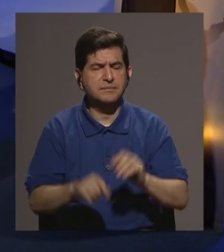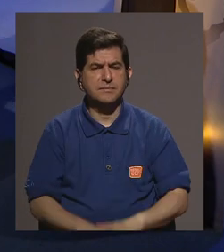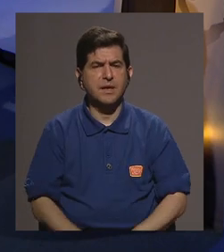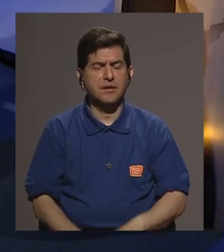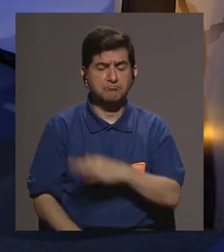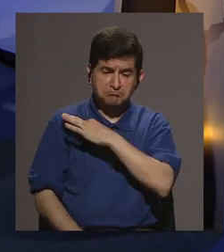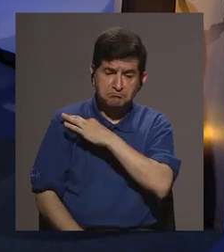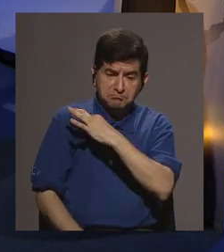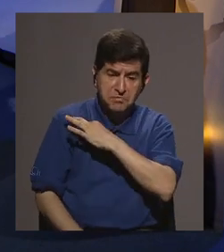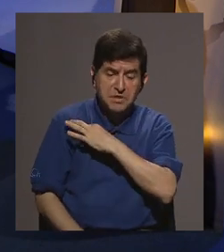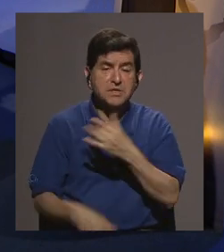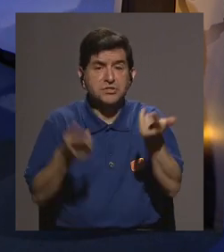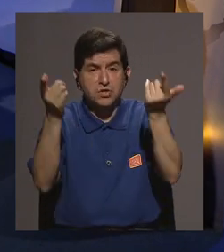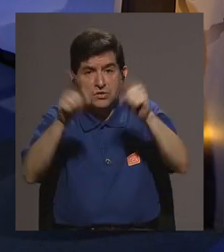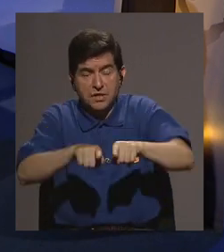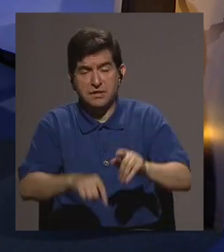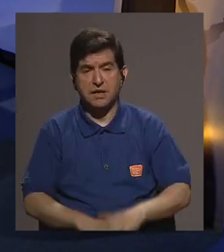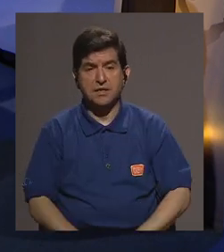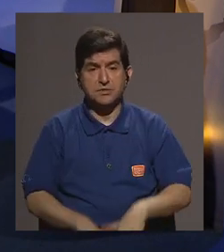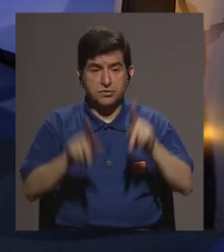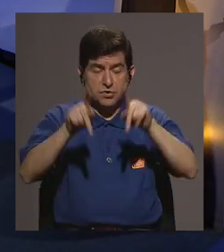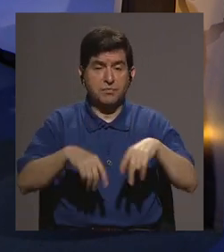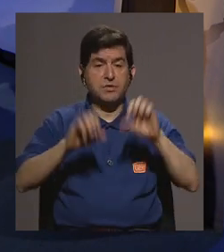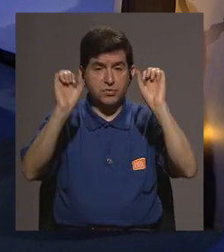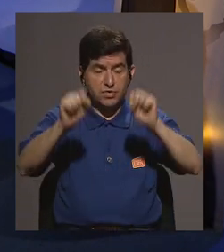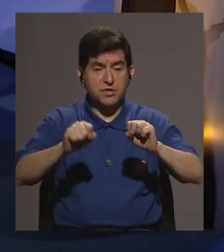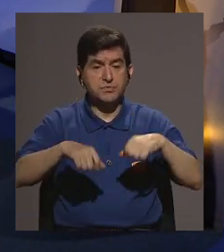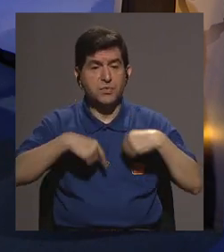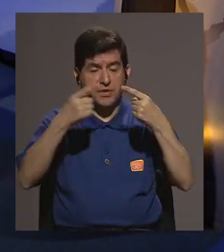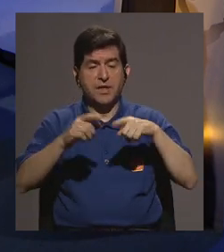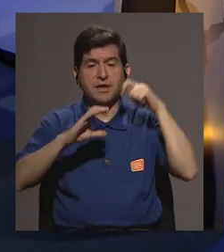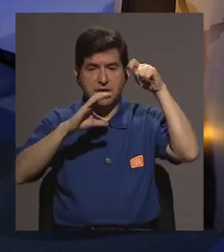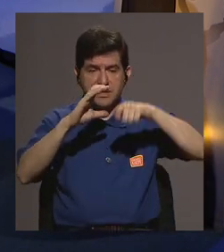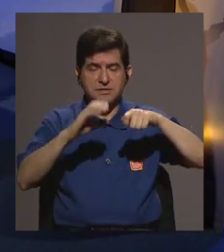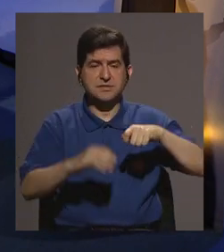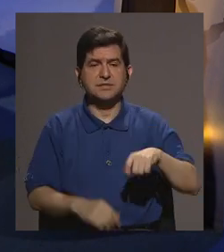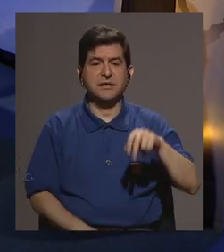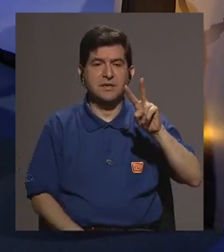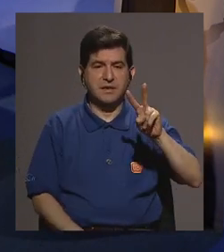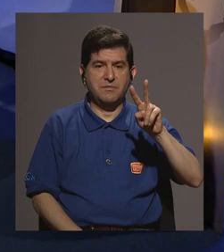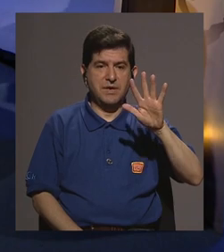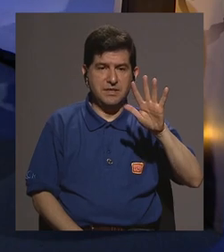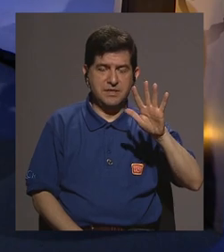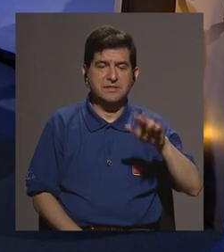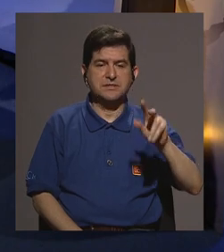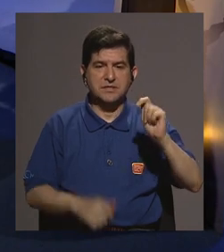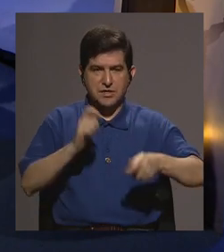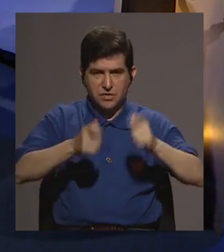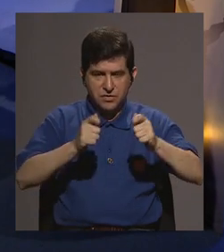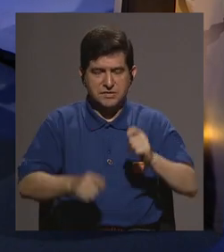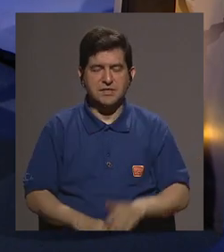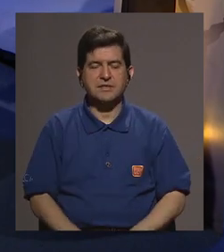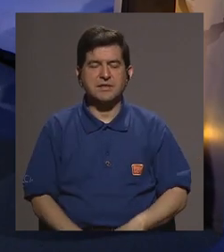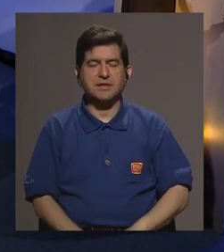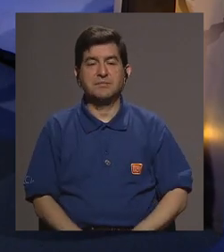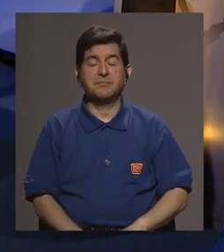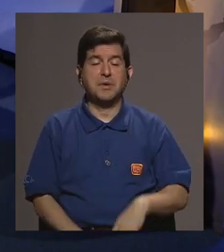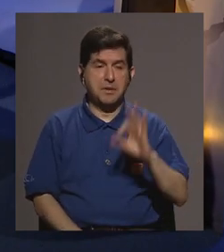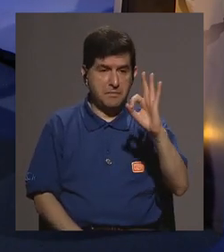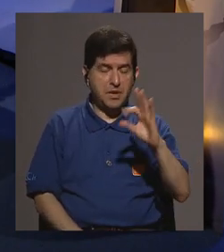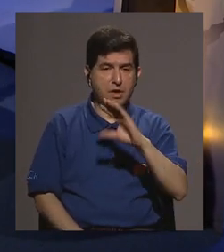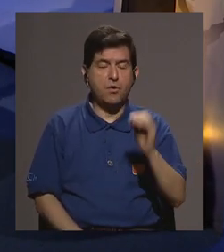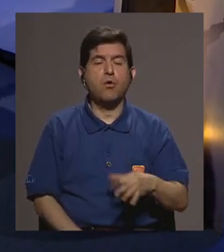vale también la invitación si fuera el caso de que los que se pueden a personar el cine magaly sino 25 de septiembre bien ahora los que no